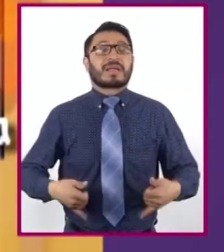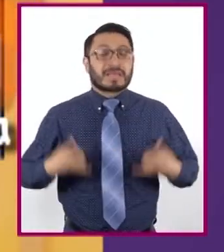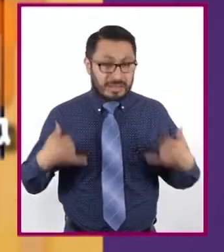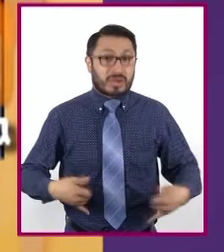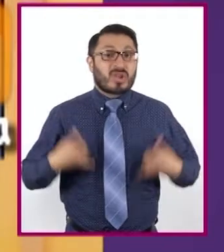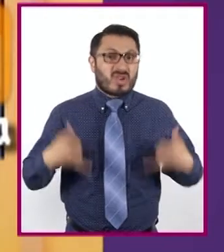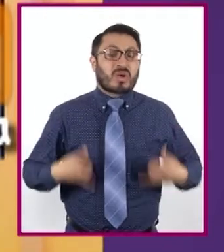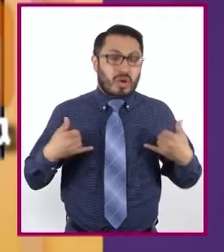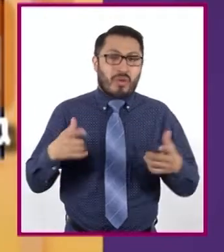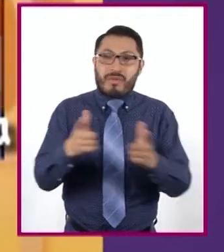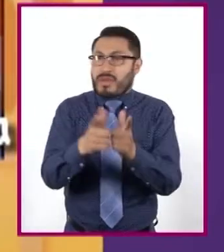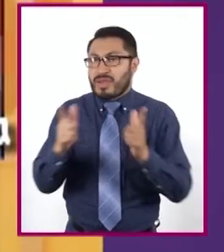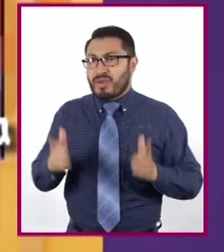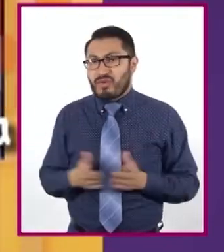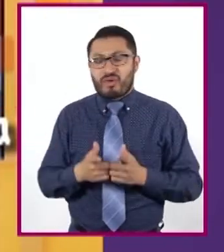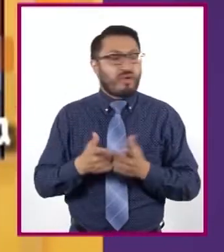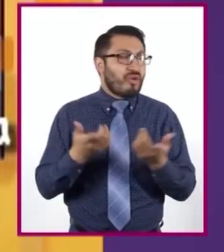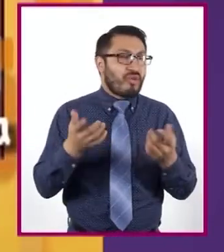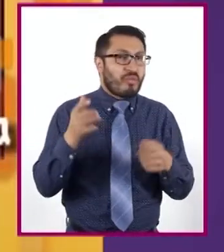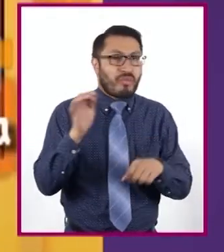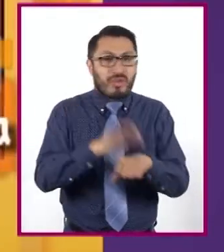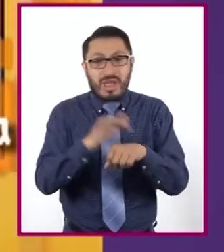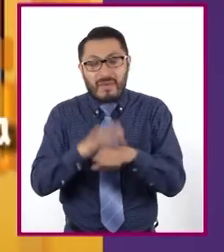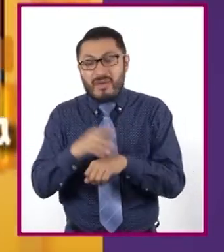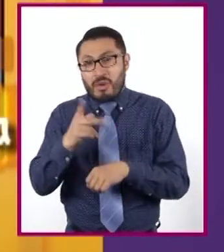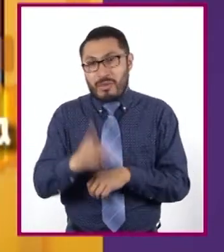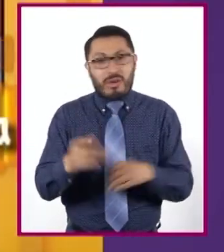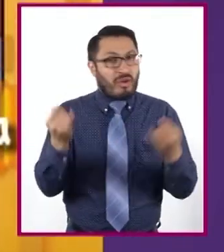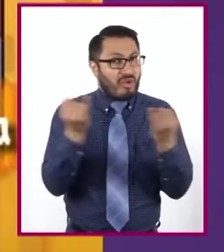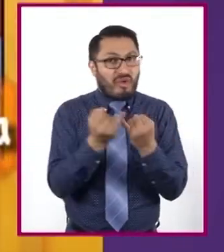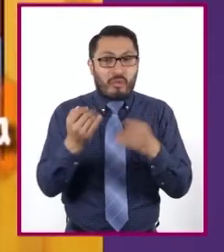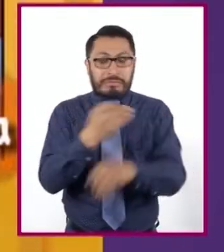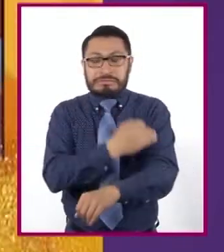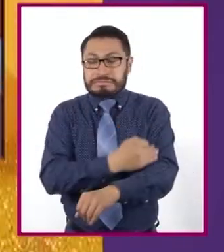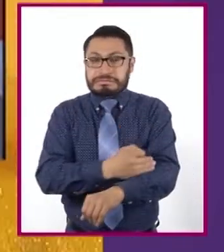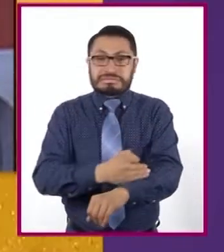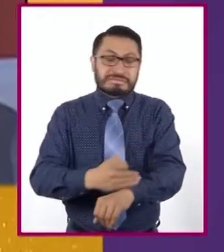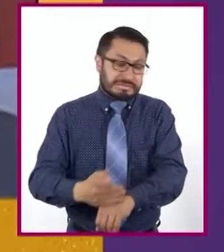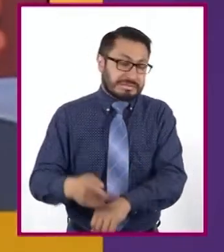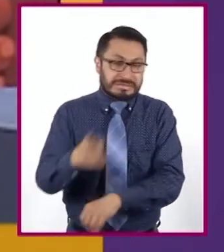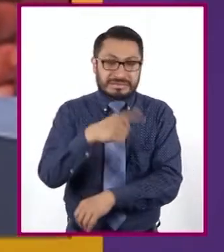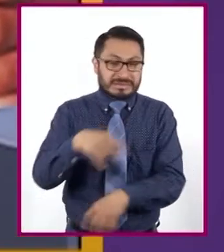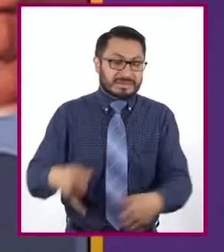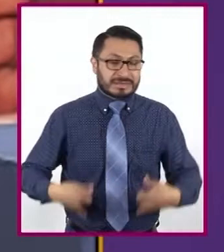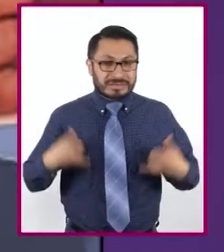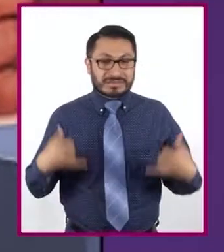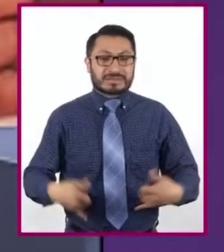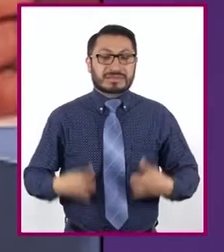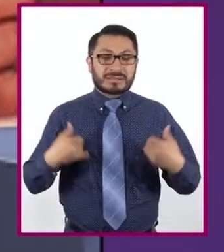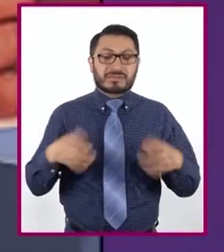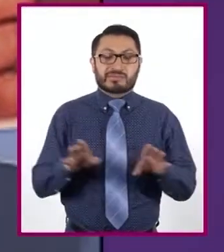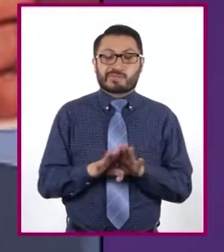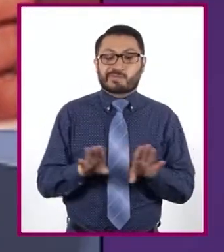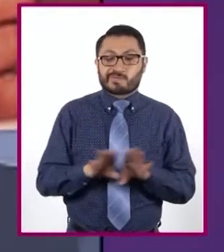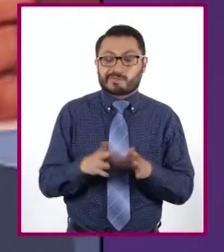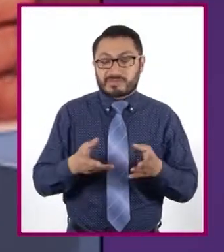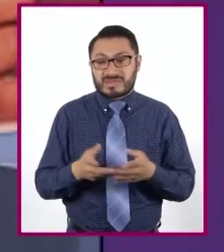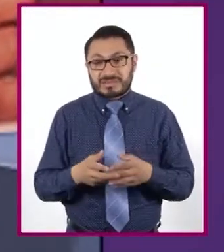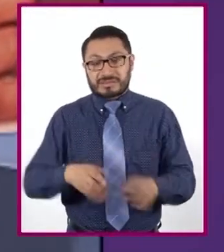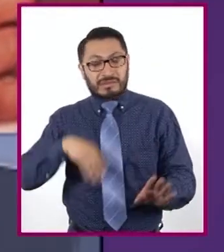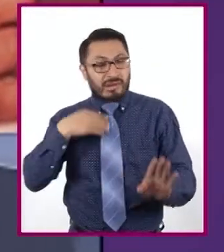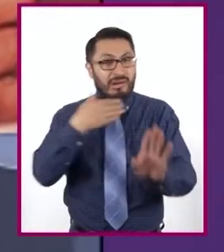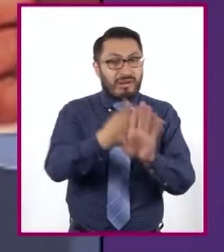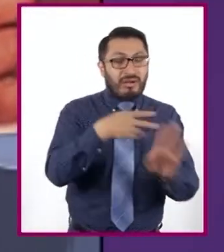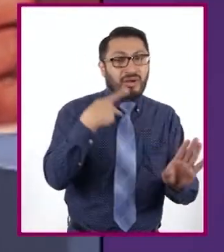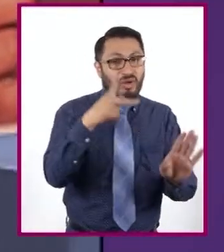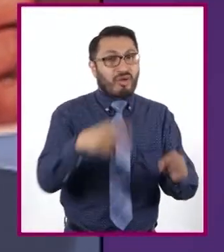la pandilla, sino que ya también se meten con la familia de esos jóvenes o atentan contra la